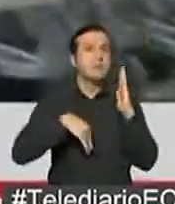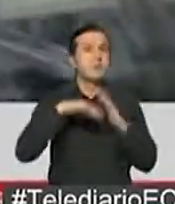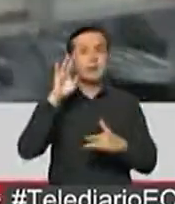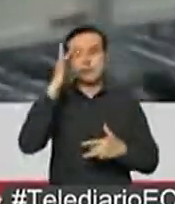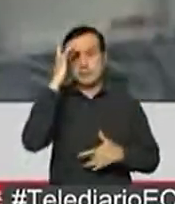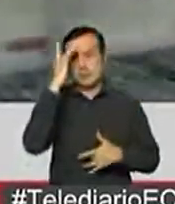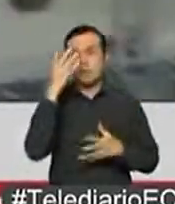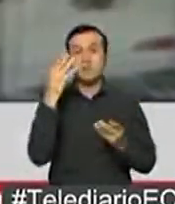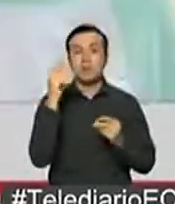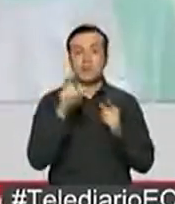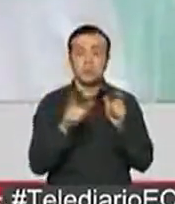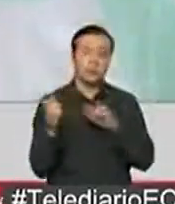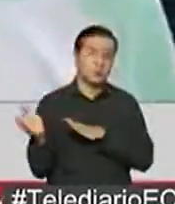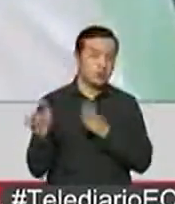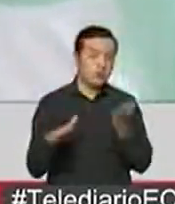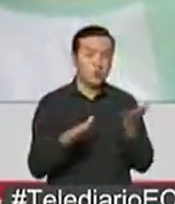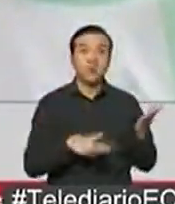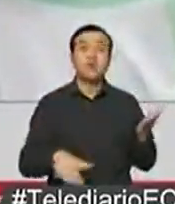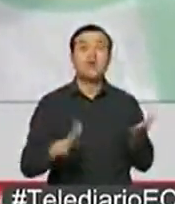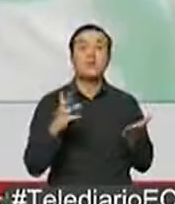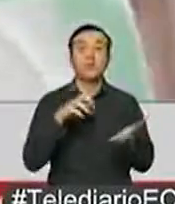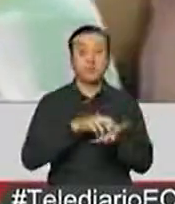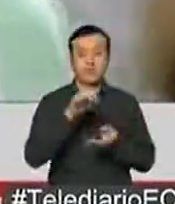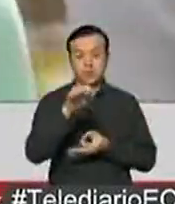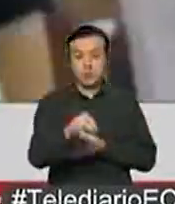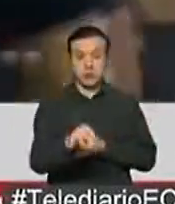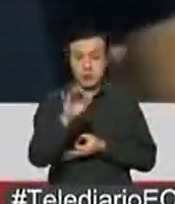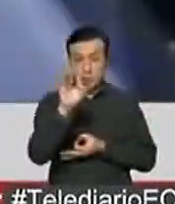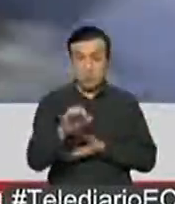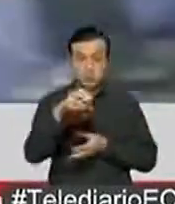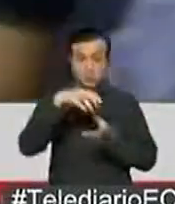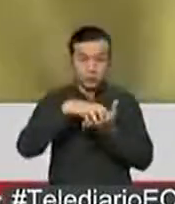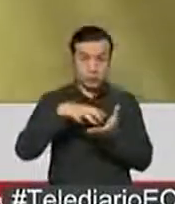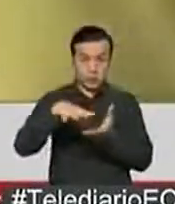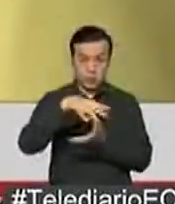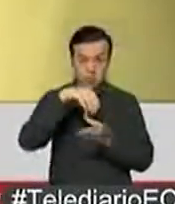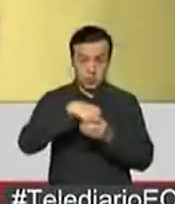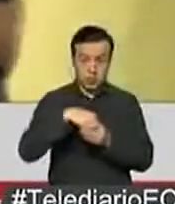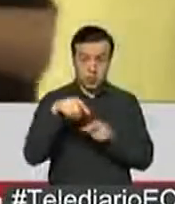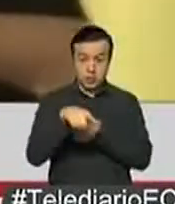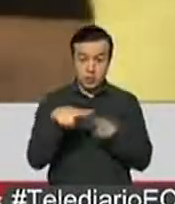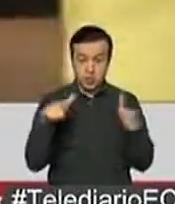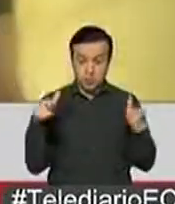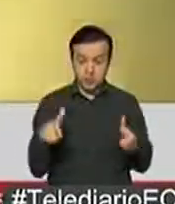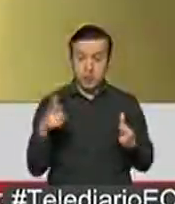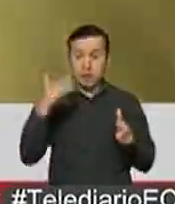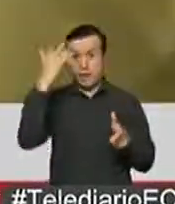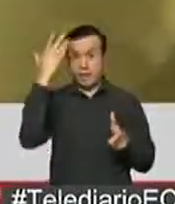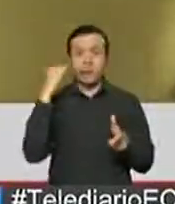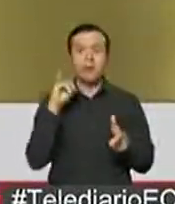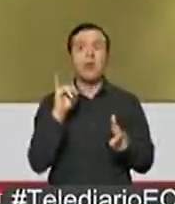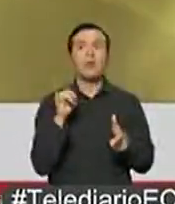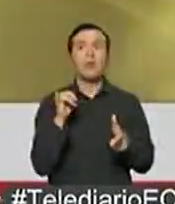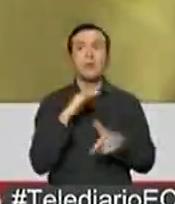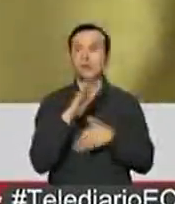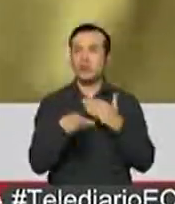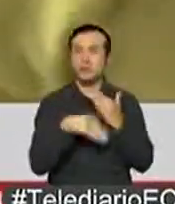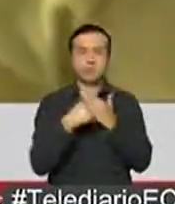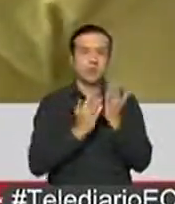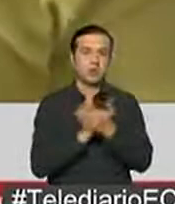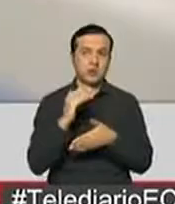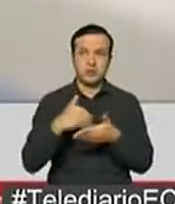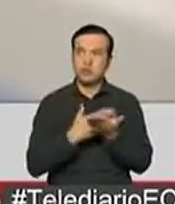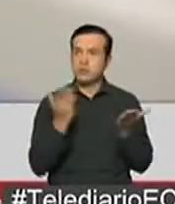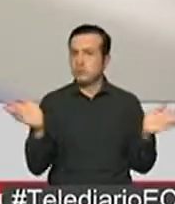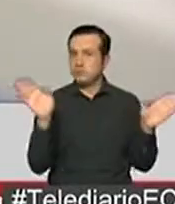casos y fallecimientos se han registrado en la provincia donde se originó el brote lugar donde desde el pasado jueves todos los accesos